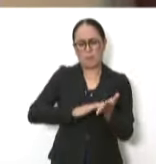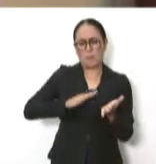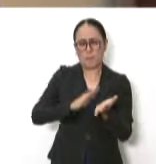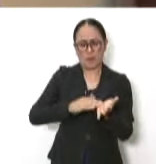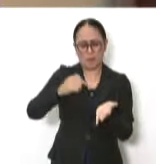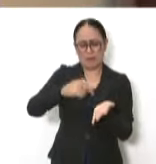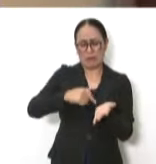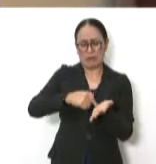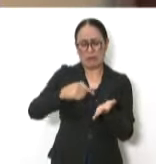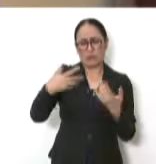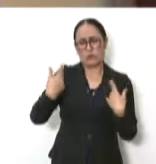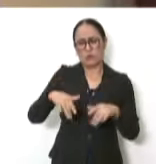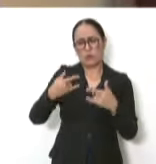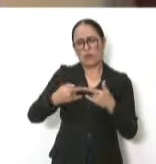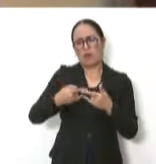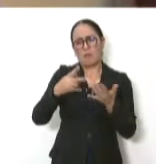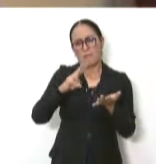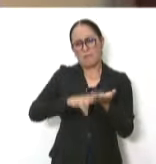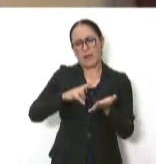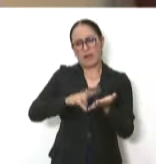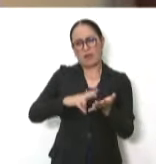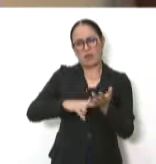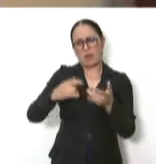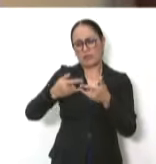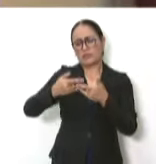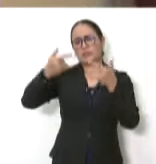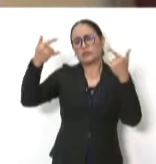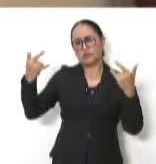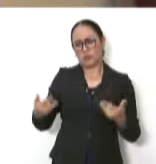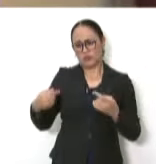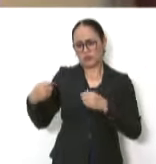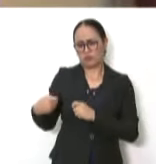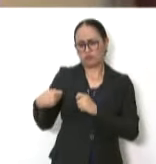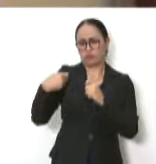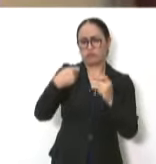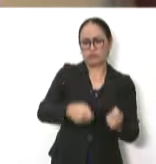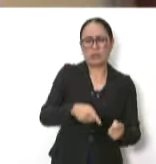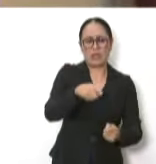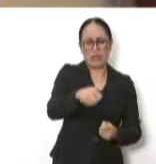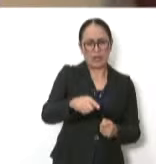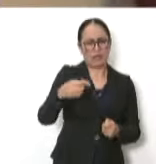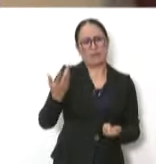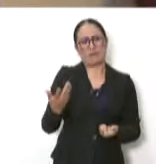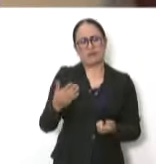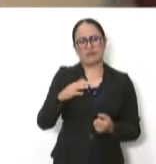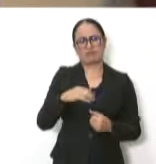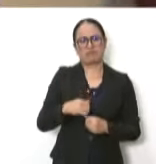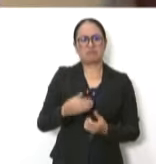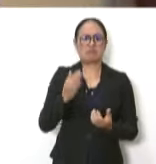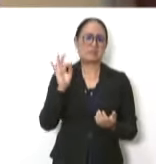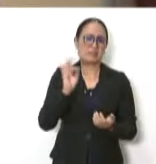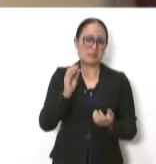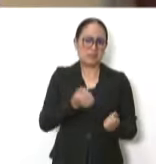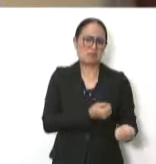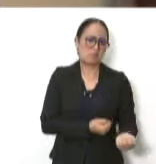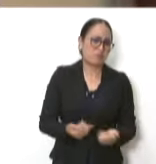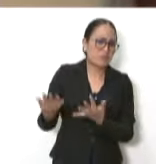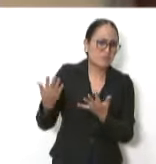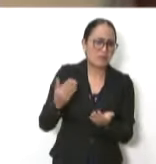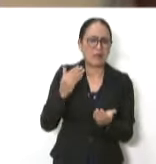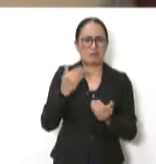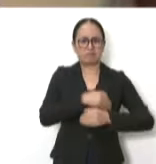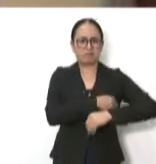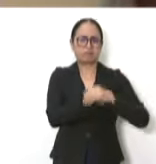con valores históricos que no haya sido transferido a un archivo histórico y que pudiera en un momento